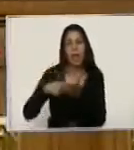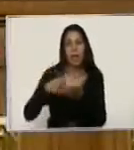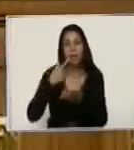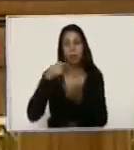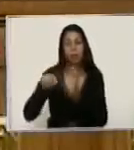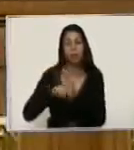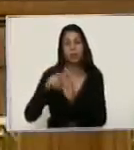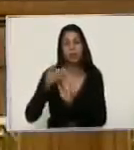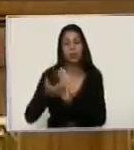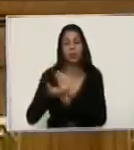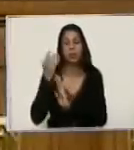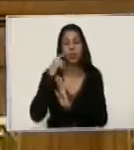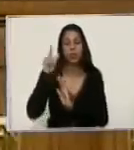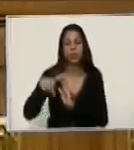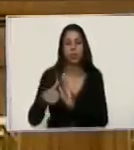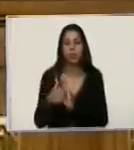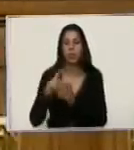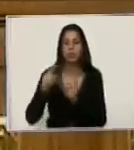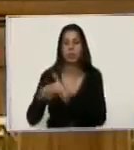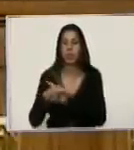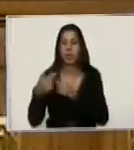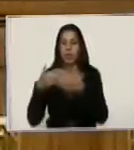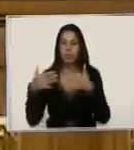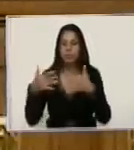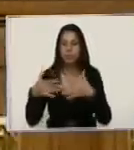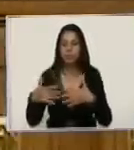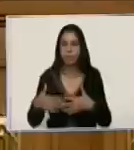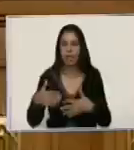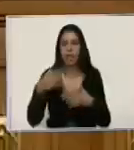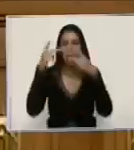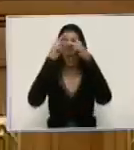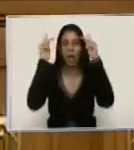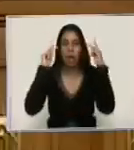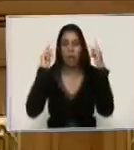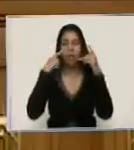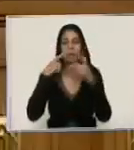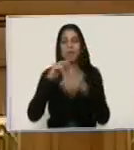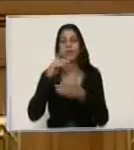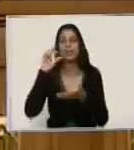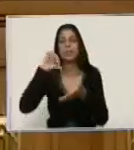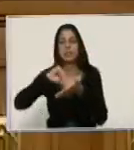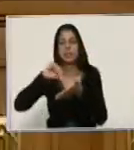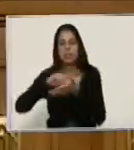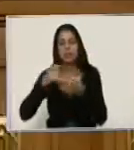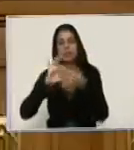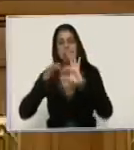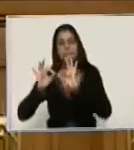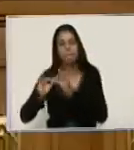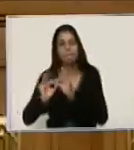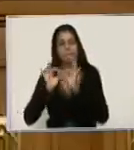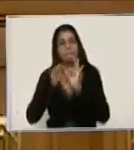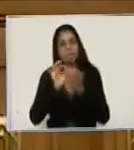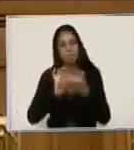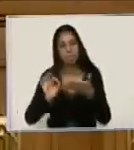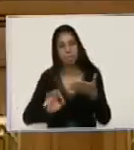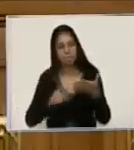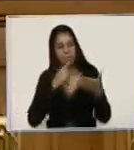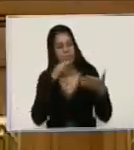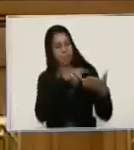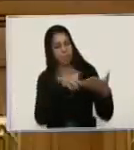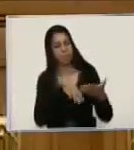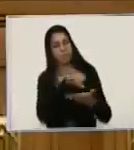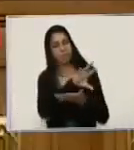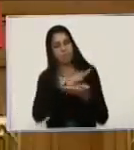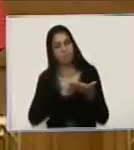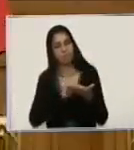al farsi, el idioma de Irán y al árabe. Y Arabia Saudita e Irán lo que hicieron fue adoptar el modelo